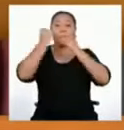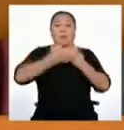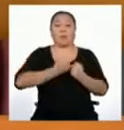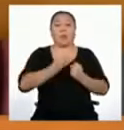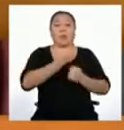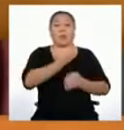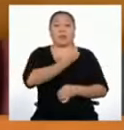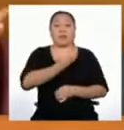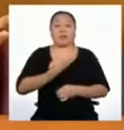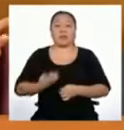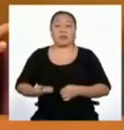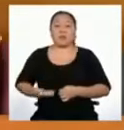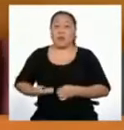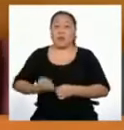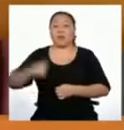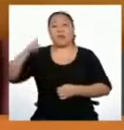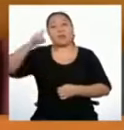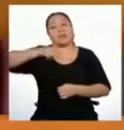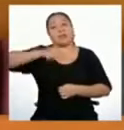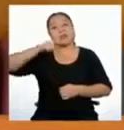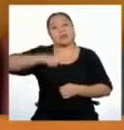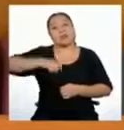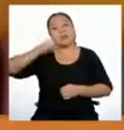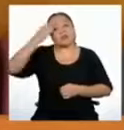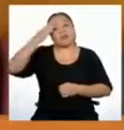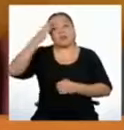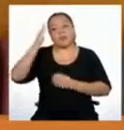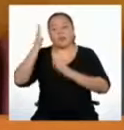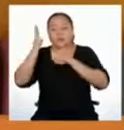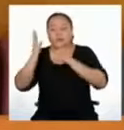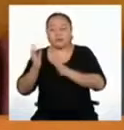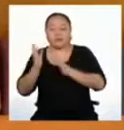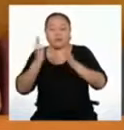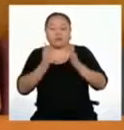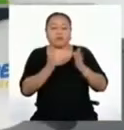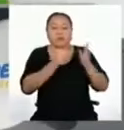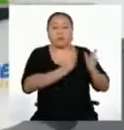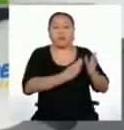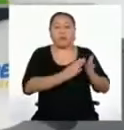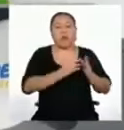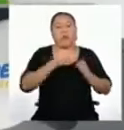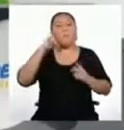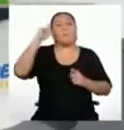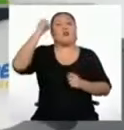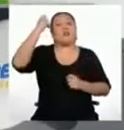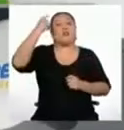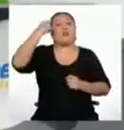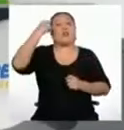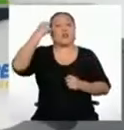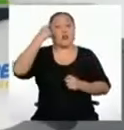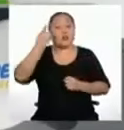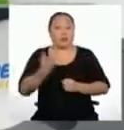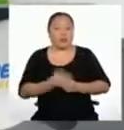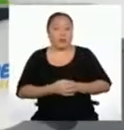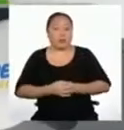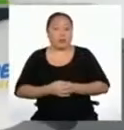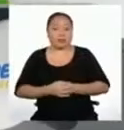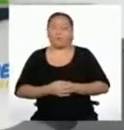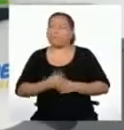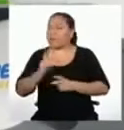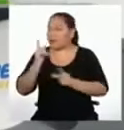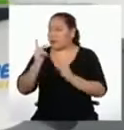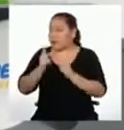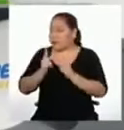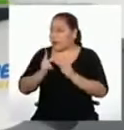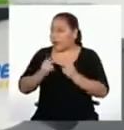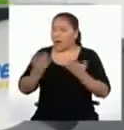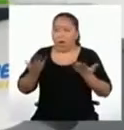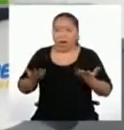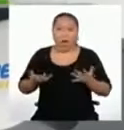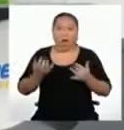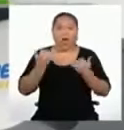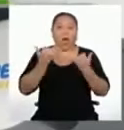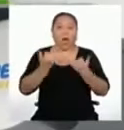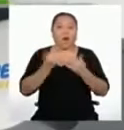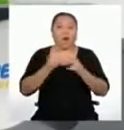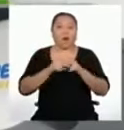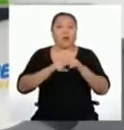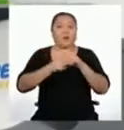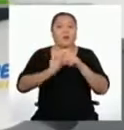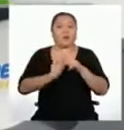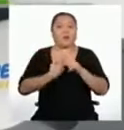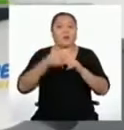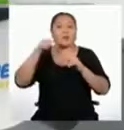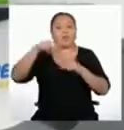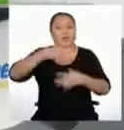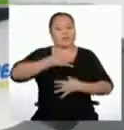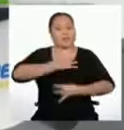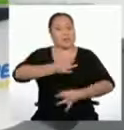hay que saber cómo está organizado políticamente. Perfecto. Entonces, empecemos con esta